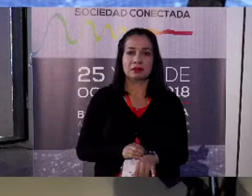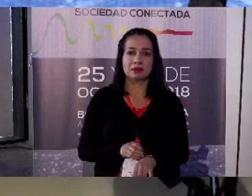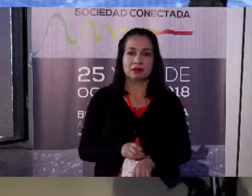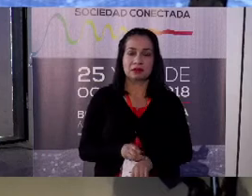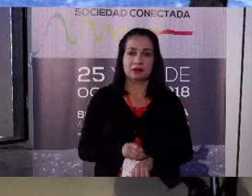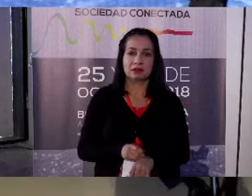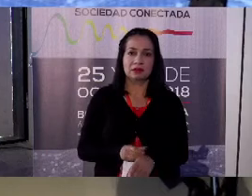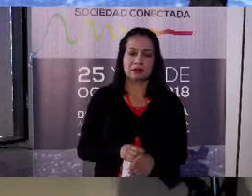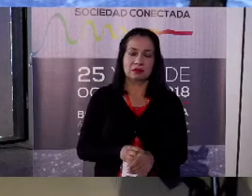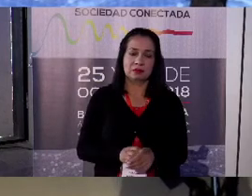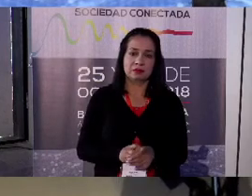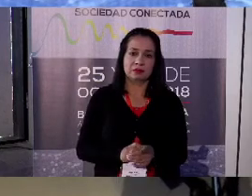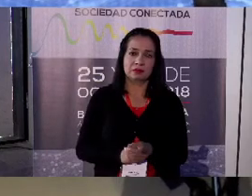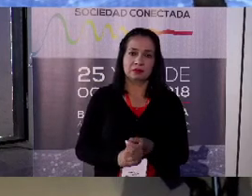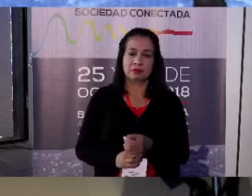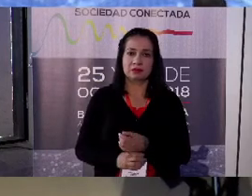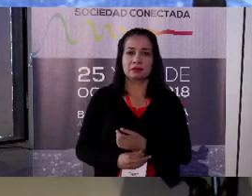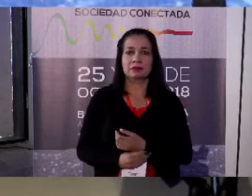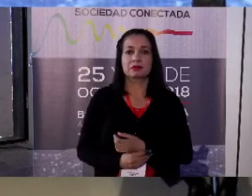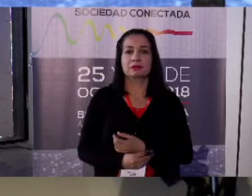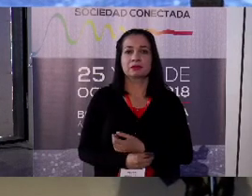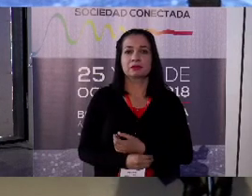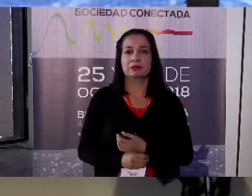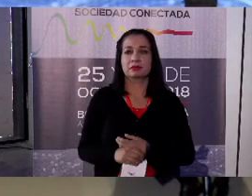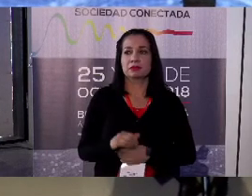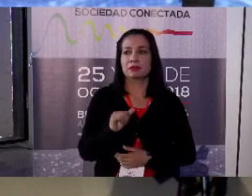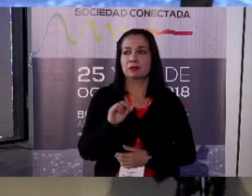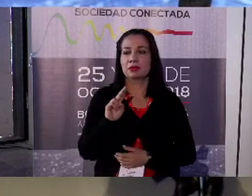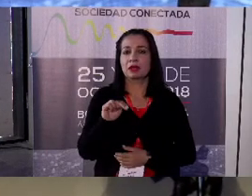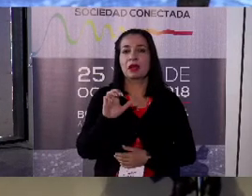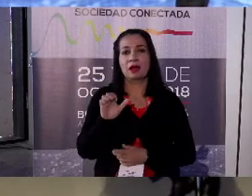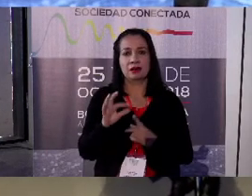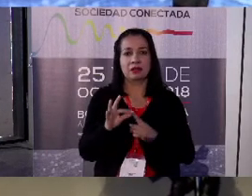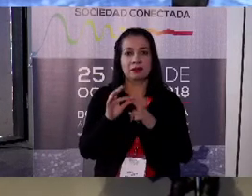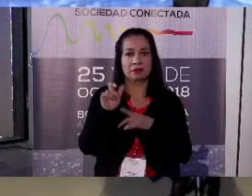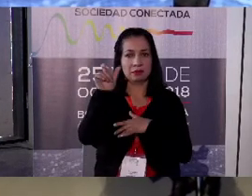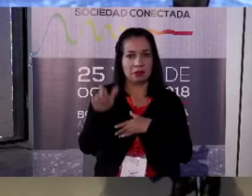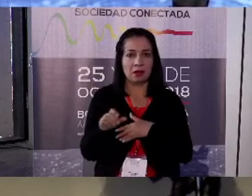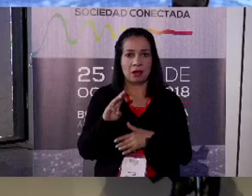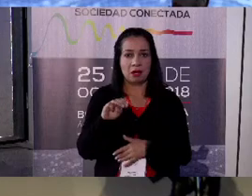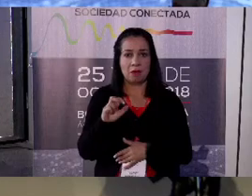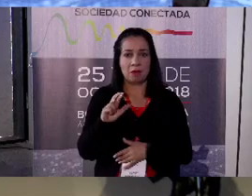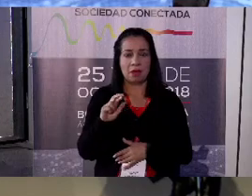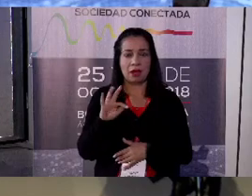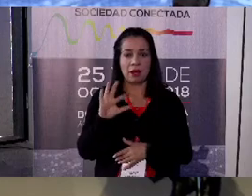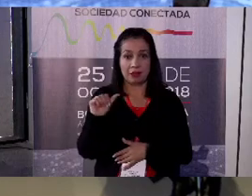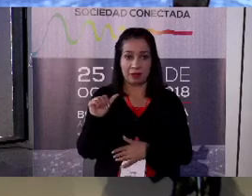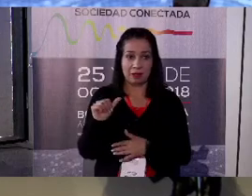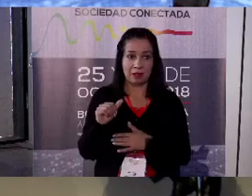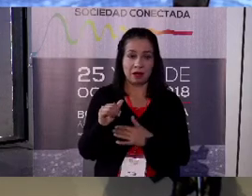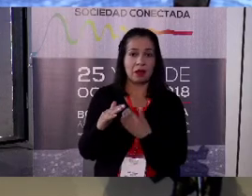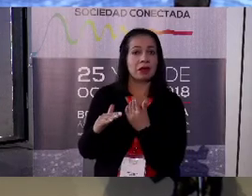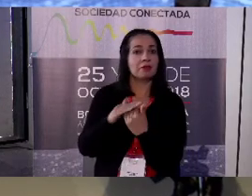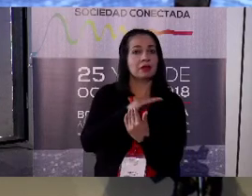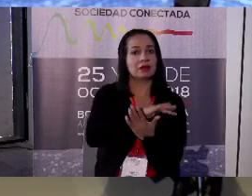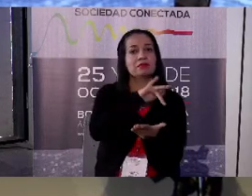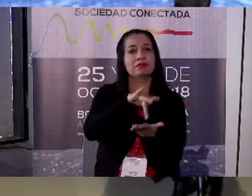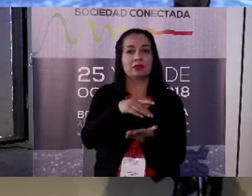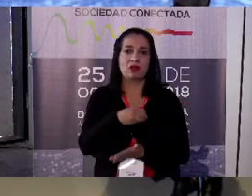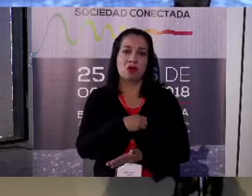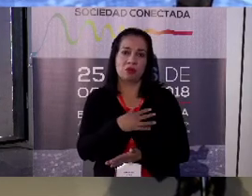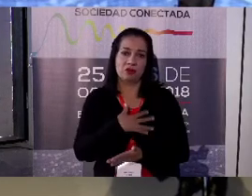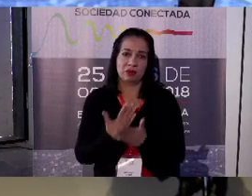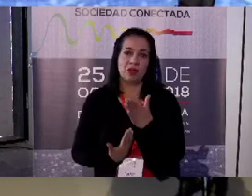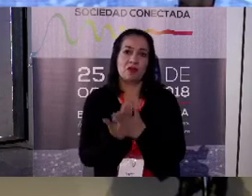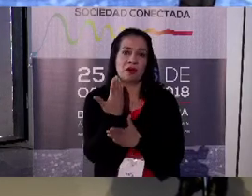concreto a la este ingeniera Marta por la invitación por darme una nueva oportunidad de